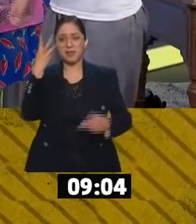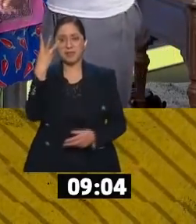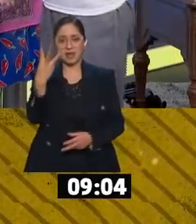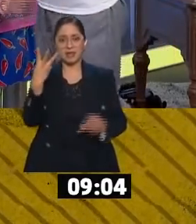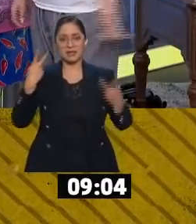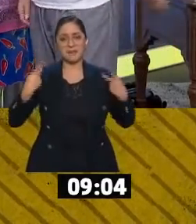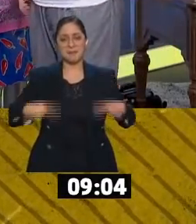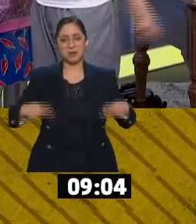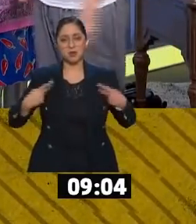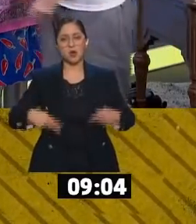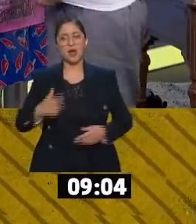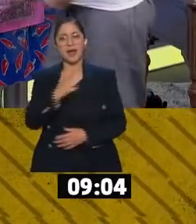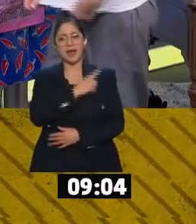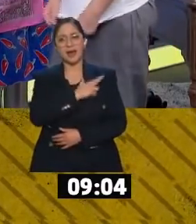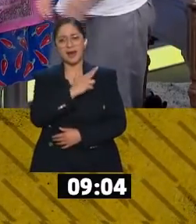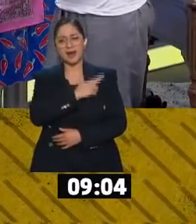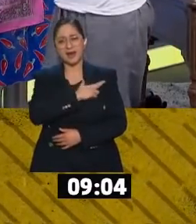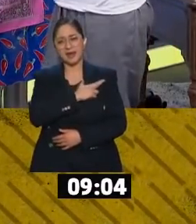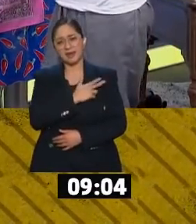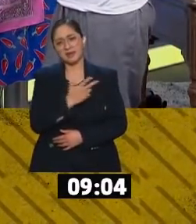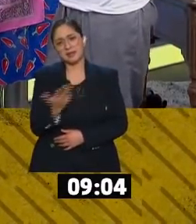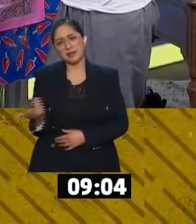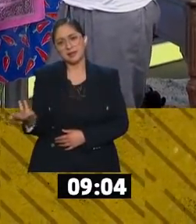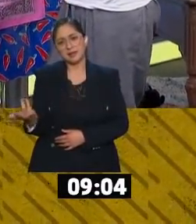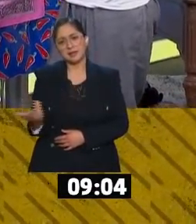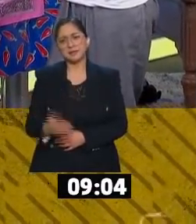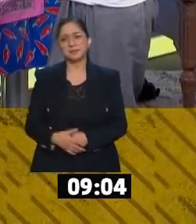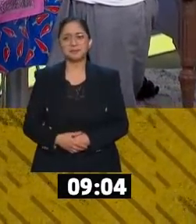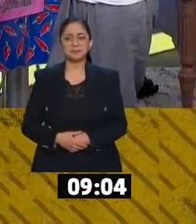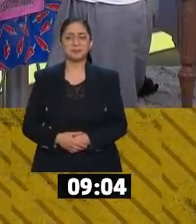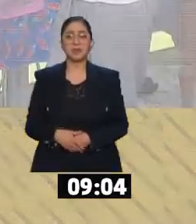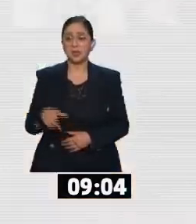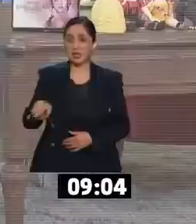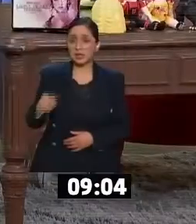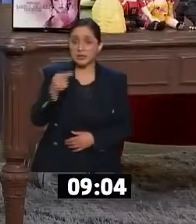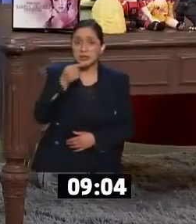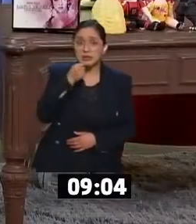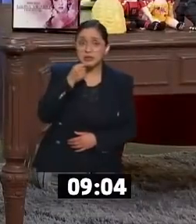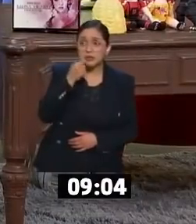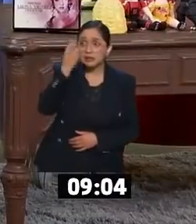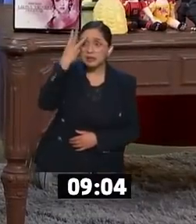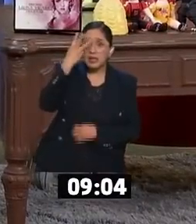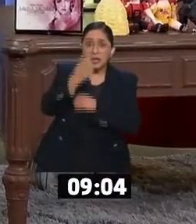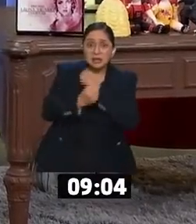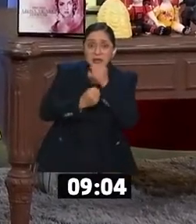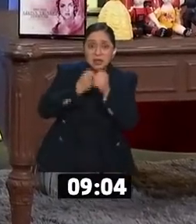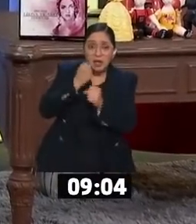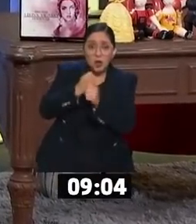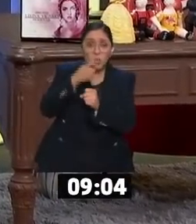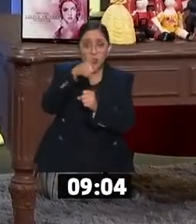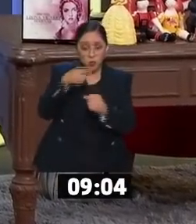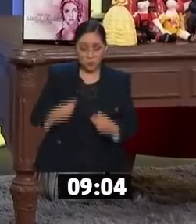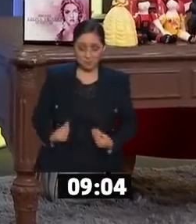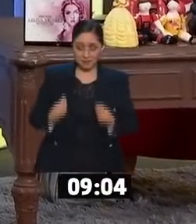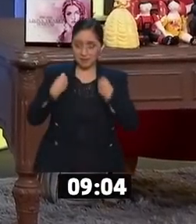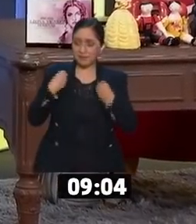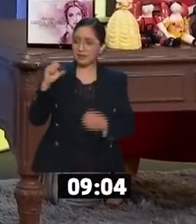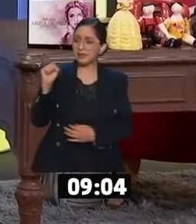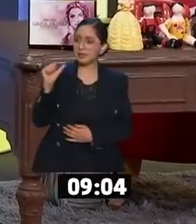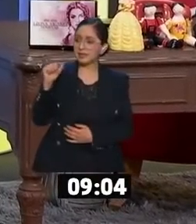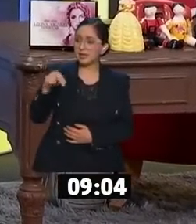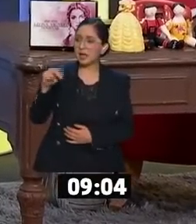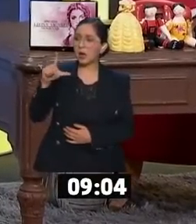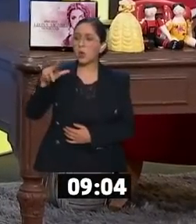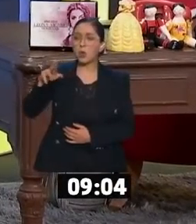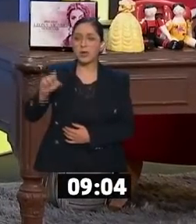que se encontraban en la zona. No, es Pero que mira, eso está mal, señor. chavito, 3 años, vives en San Luis Río Colorado, que les mandamos.